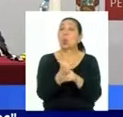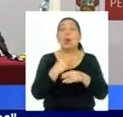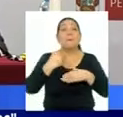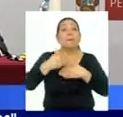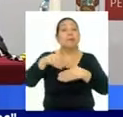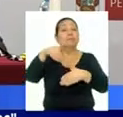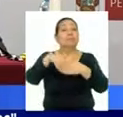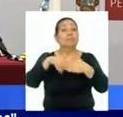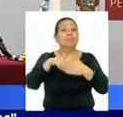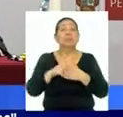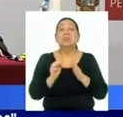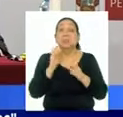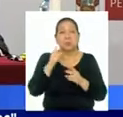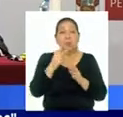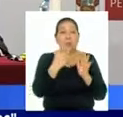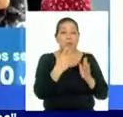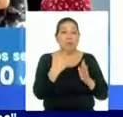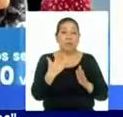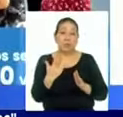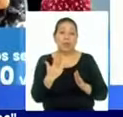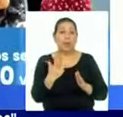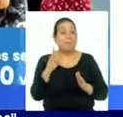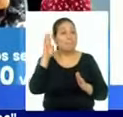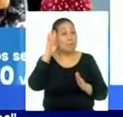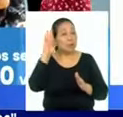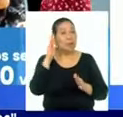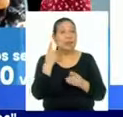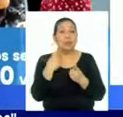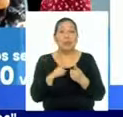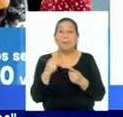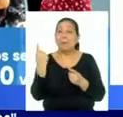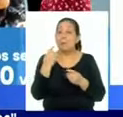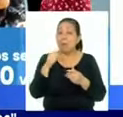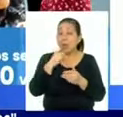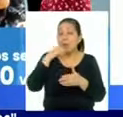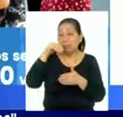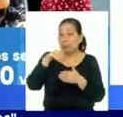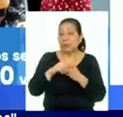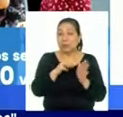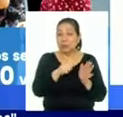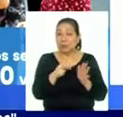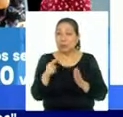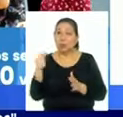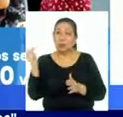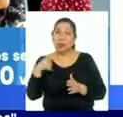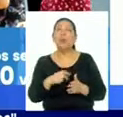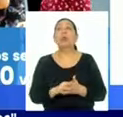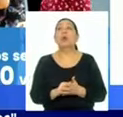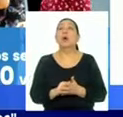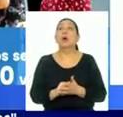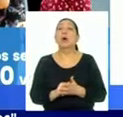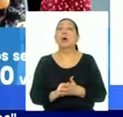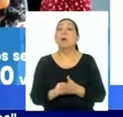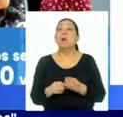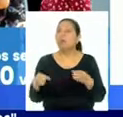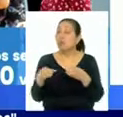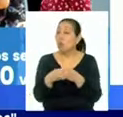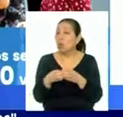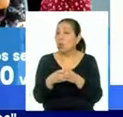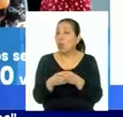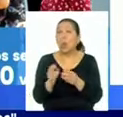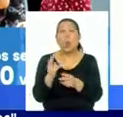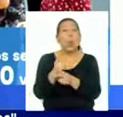procesos electorales. Se desplegó 93.000 efectivos policiales en la primera vuelta, 106.000 en la segunda vuelta. La población votó